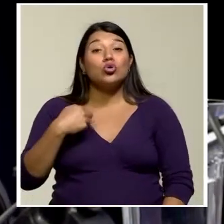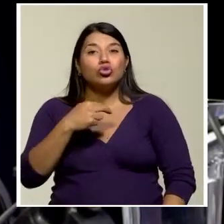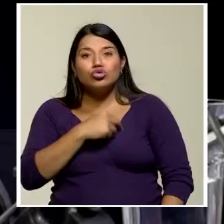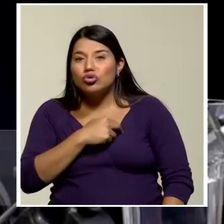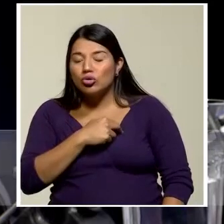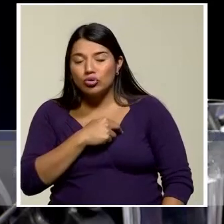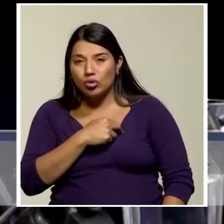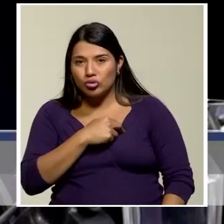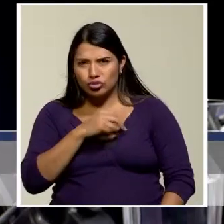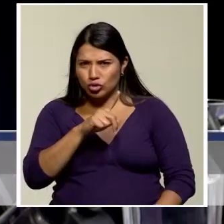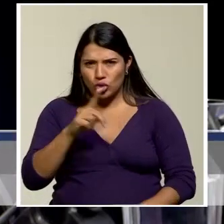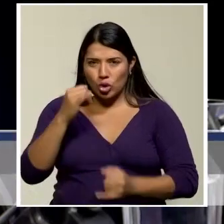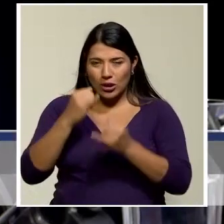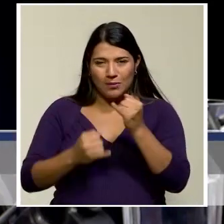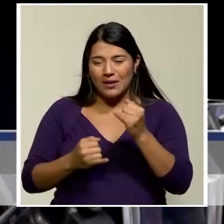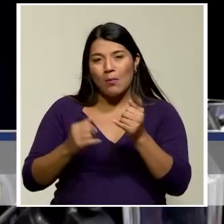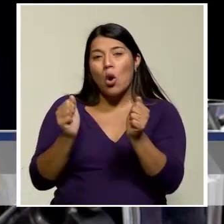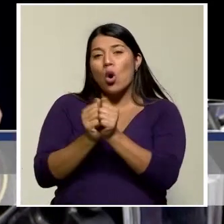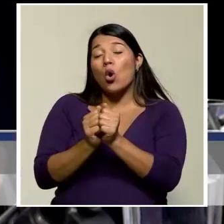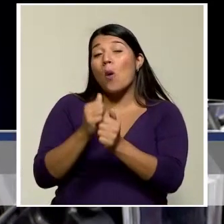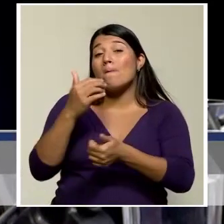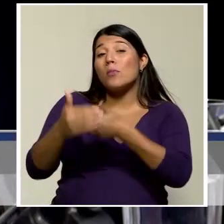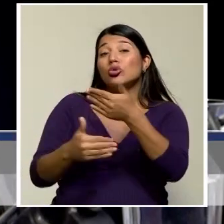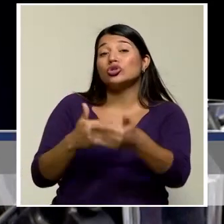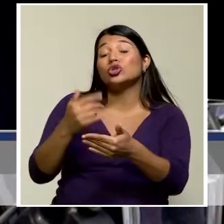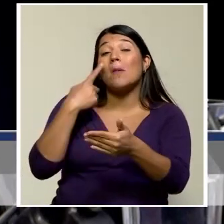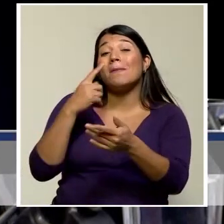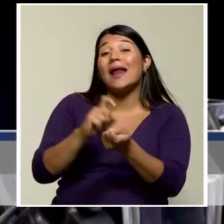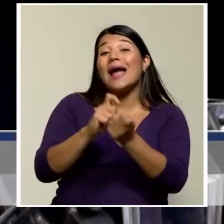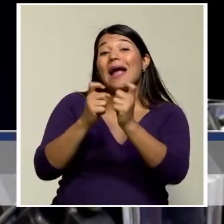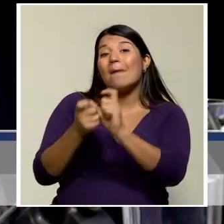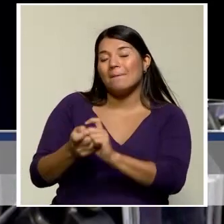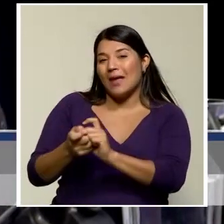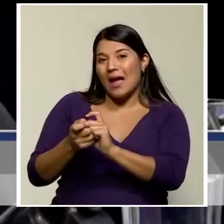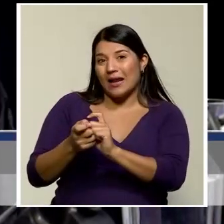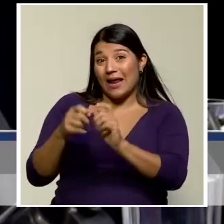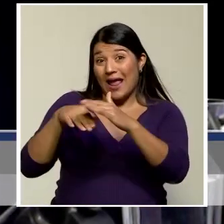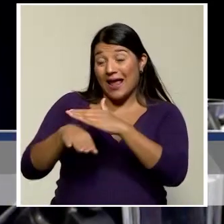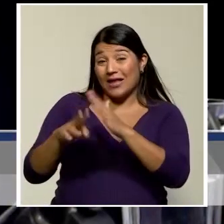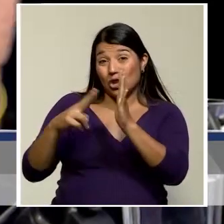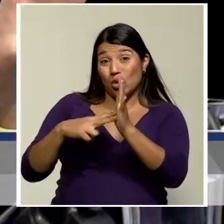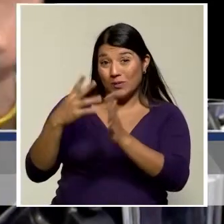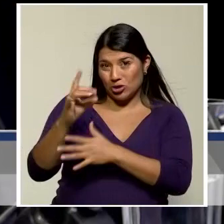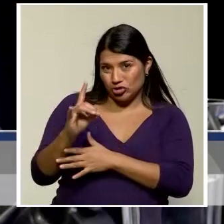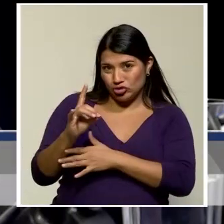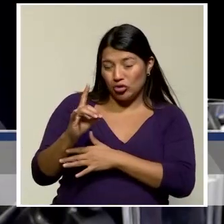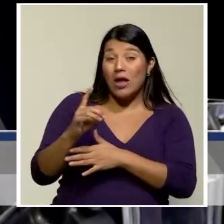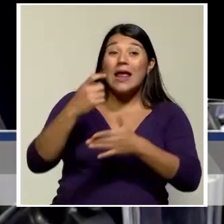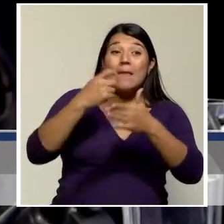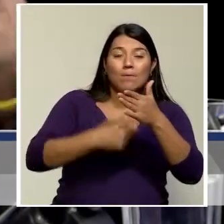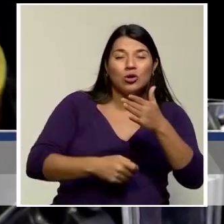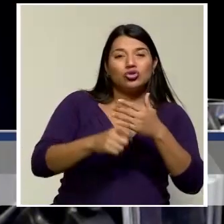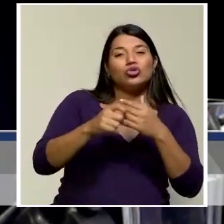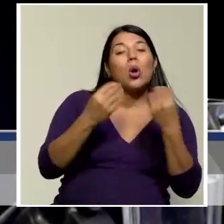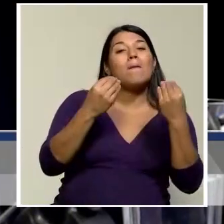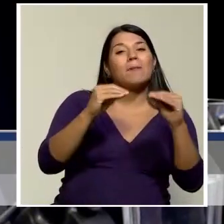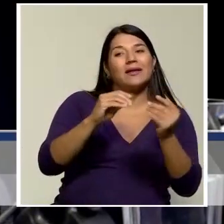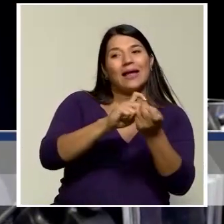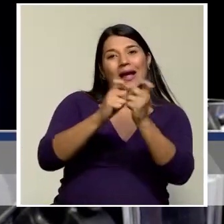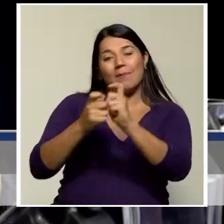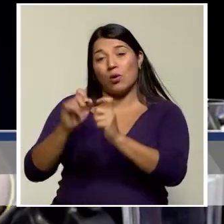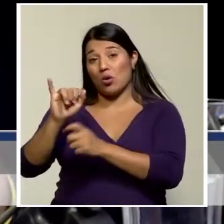quedamos a medio camino con la reforma del 2018. Se transformó el impuesto de ventas en el IVA, y eso ha tenido un